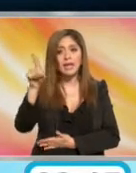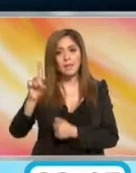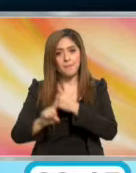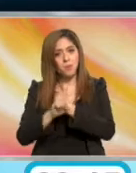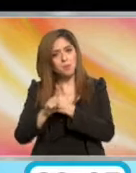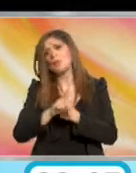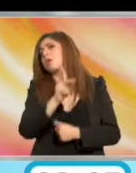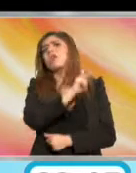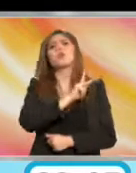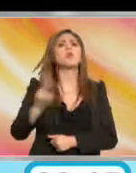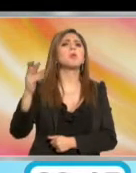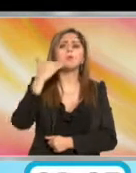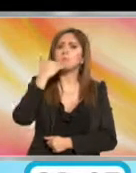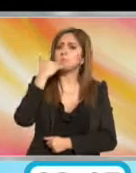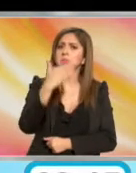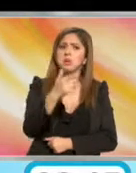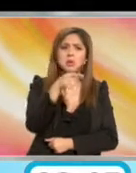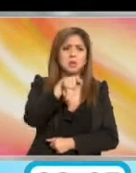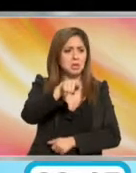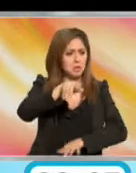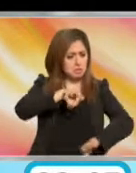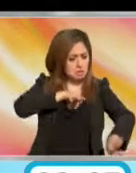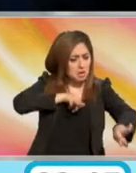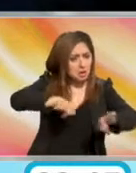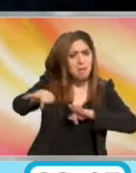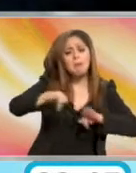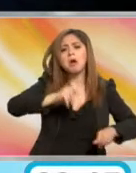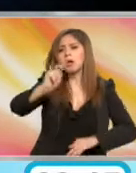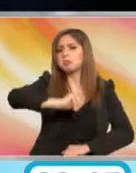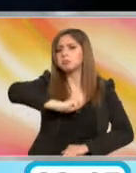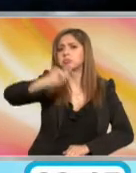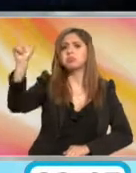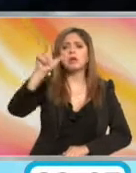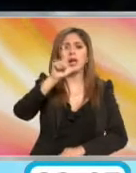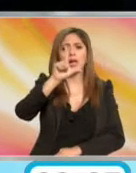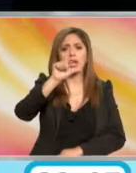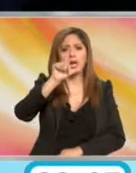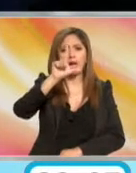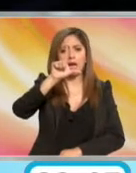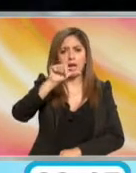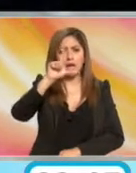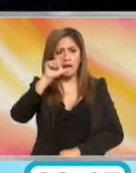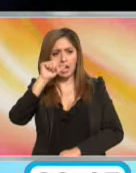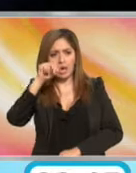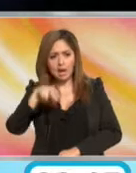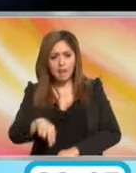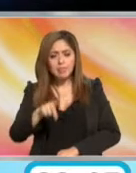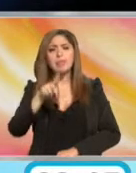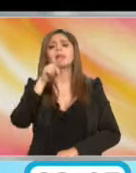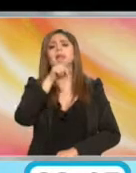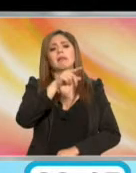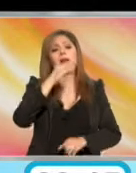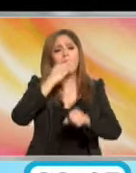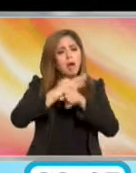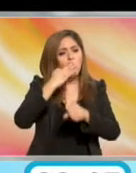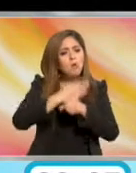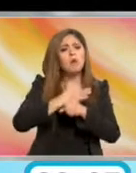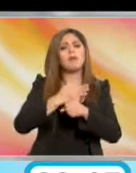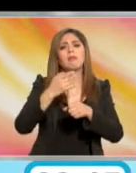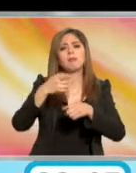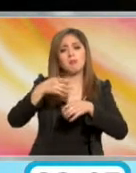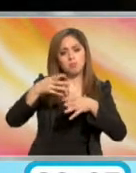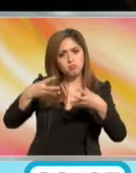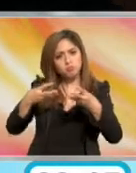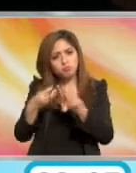lo merece. Hace un muy buen trabajo en La La Land, una película también muy propositiva que está en un espectro completamente diferente